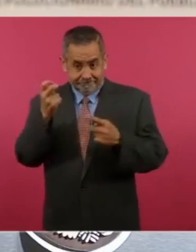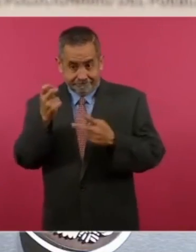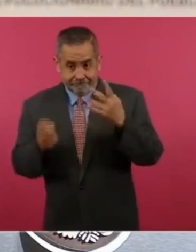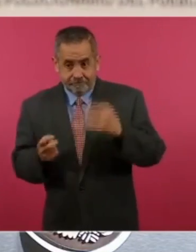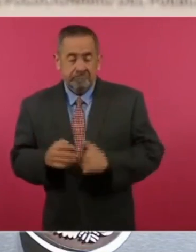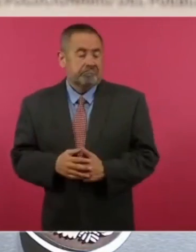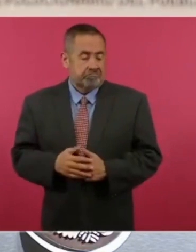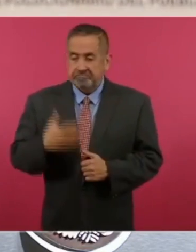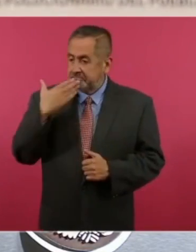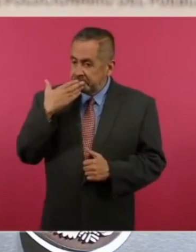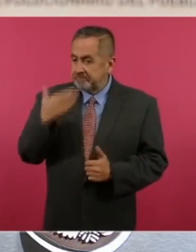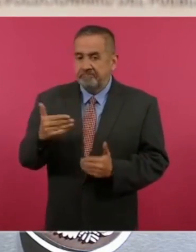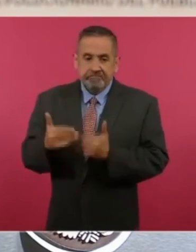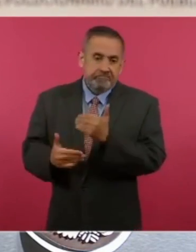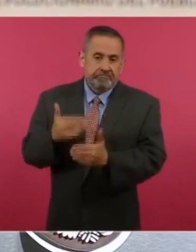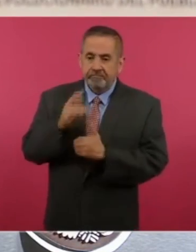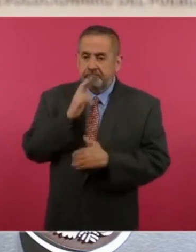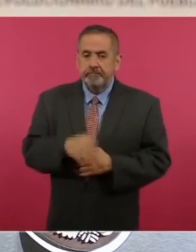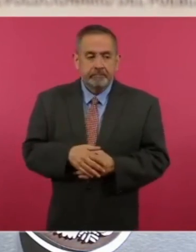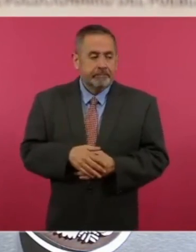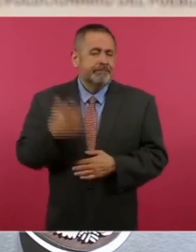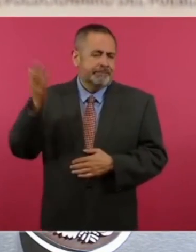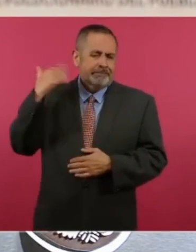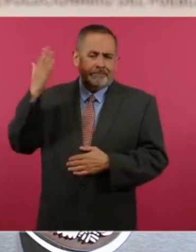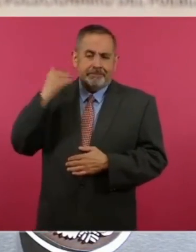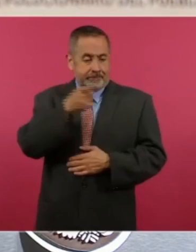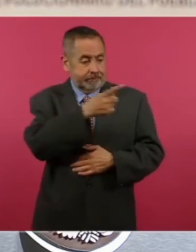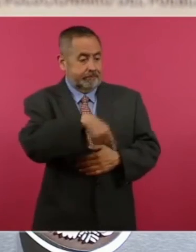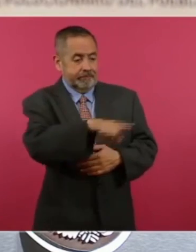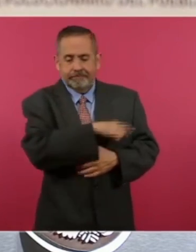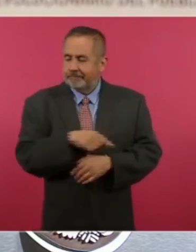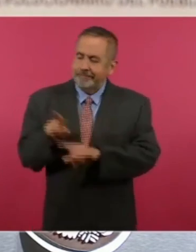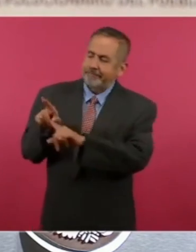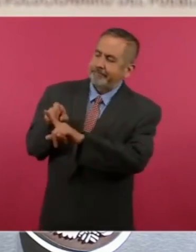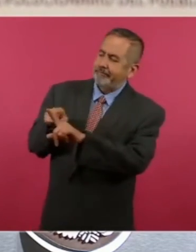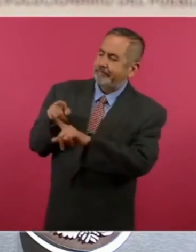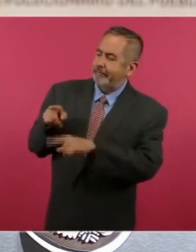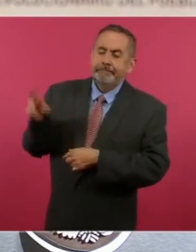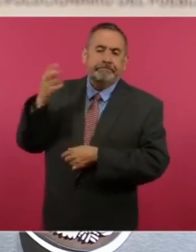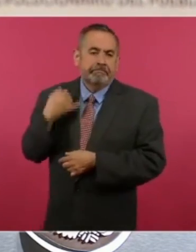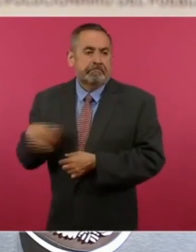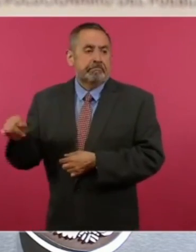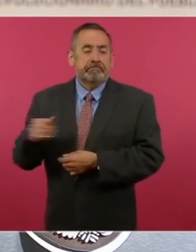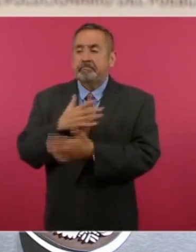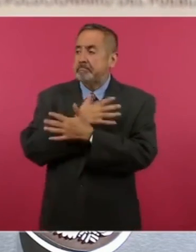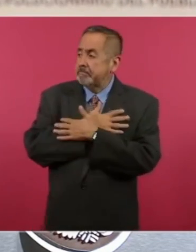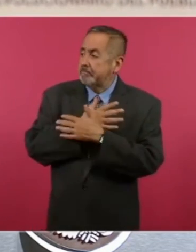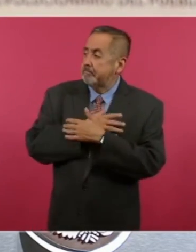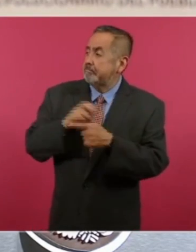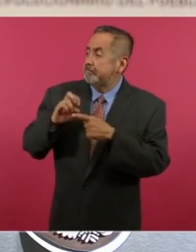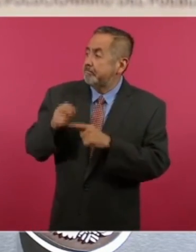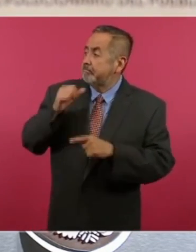está dando resultados. Se burlaban, ¿no? Lo de abrazos, no balazos.